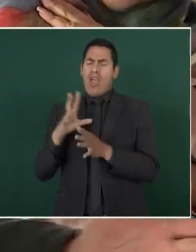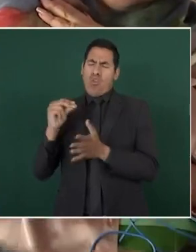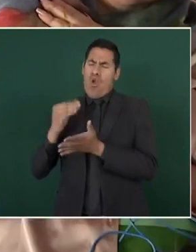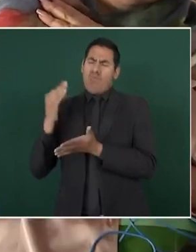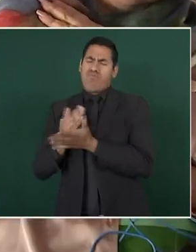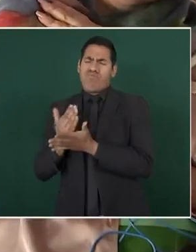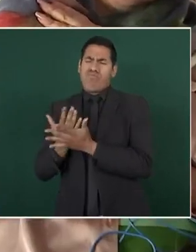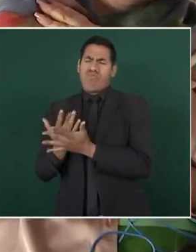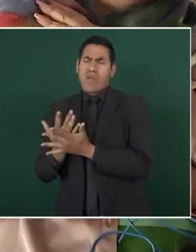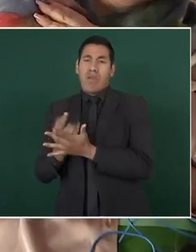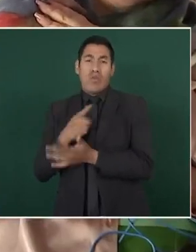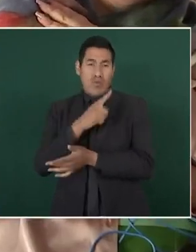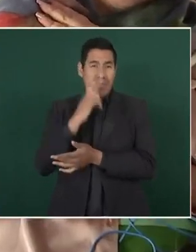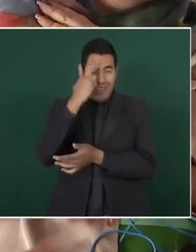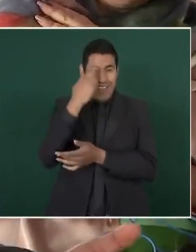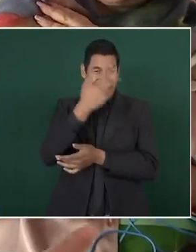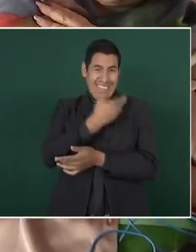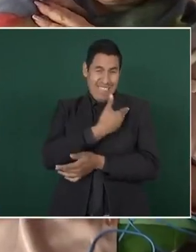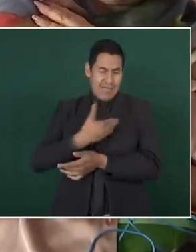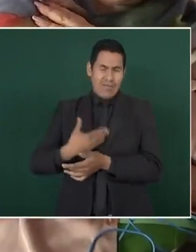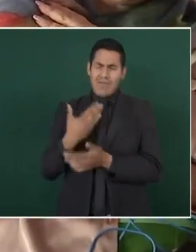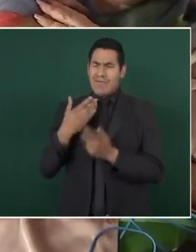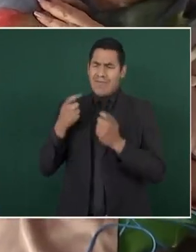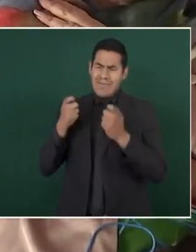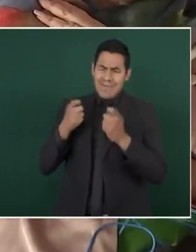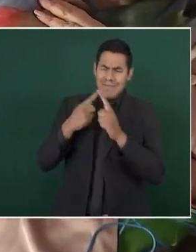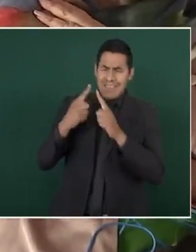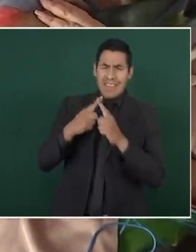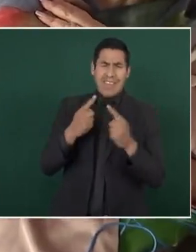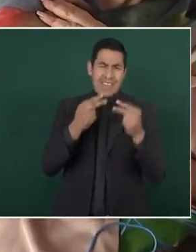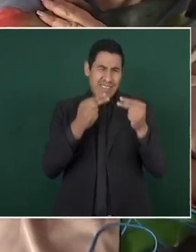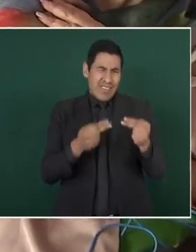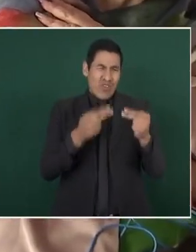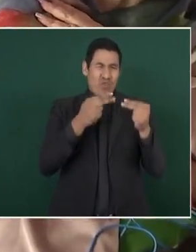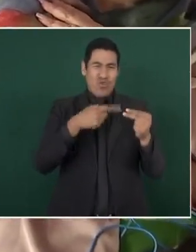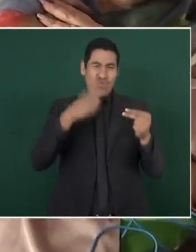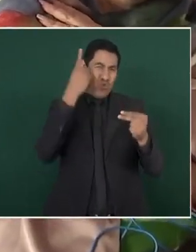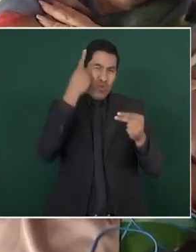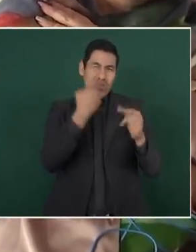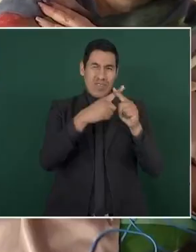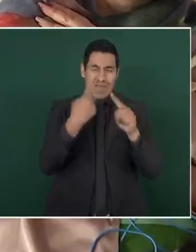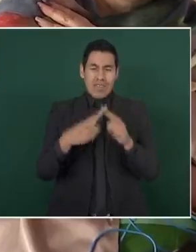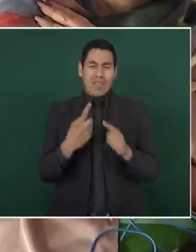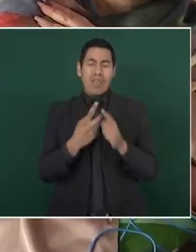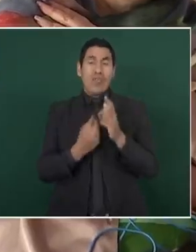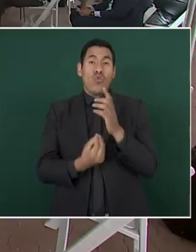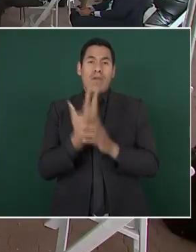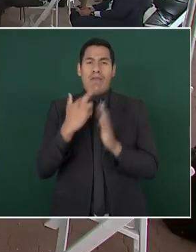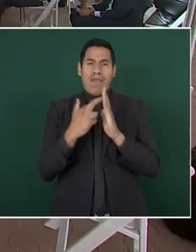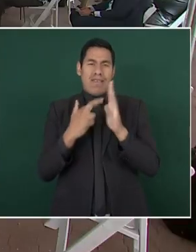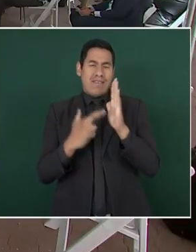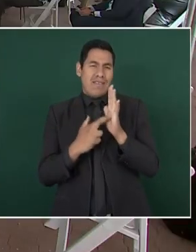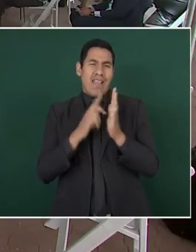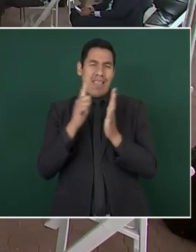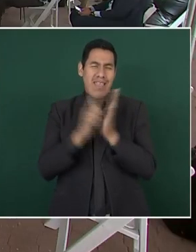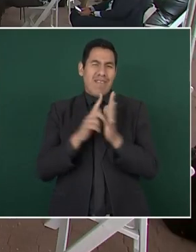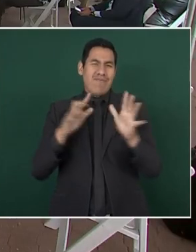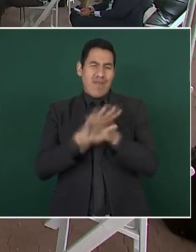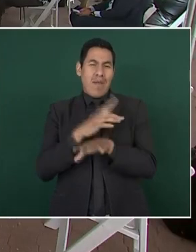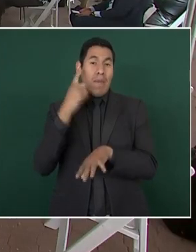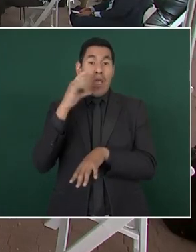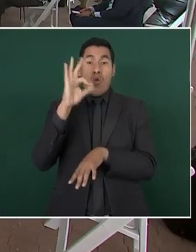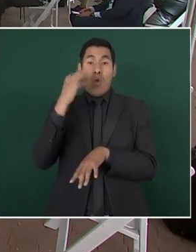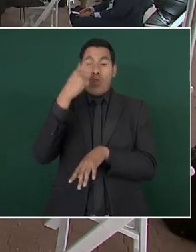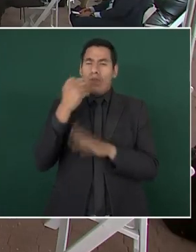hicieron incluso algunas gestiones por ahí con los empresarios, pues para ver si va para adelante esta reforma, ¿no? Pues es un asunto